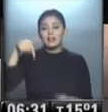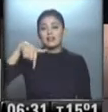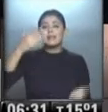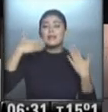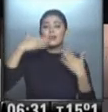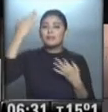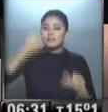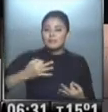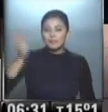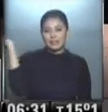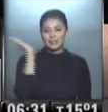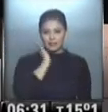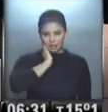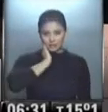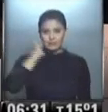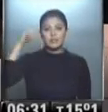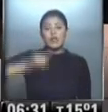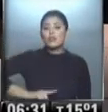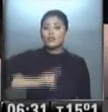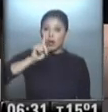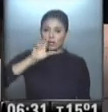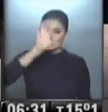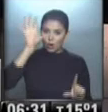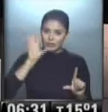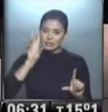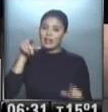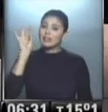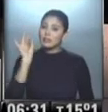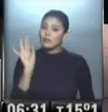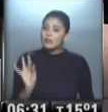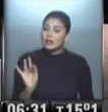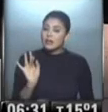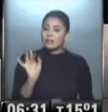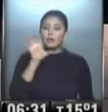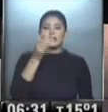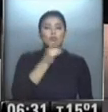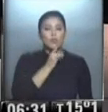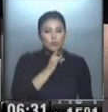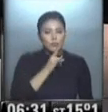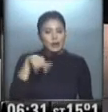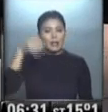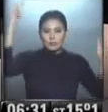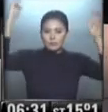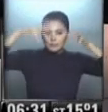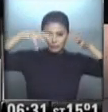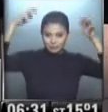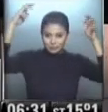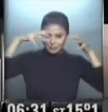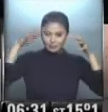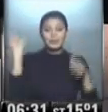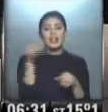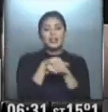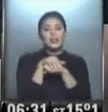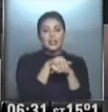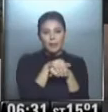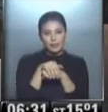temperatura actual, 16 grados en el norte. Muy complicado, ¿eh? En el noroeste Tucumán está lloviendo.